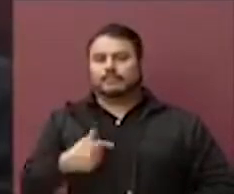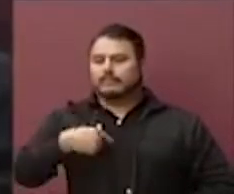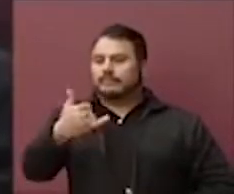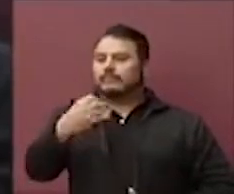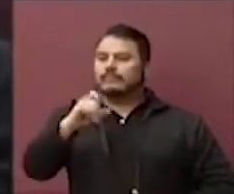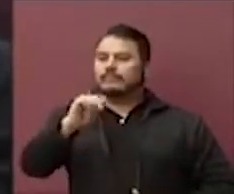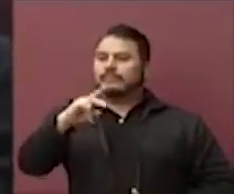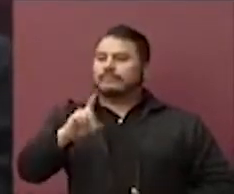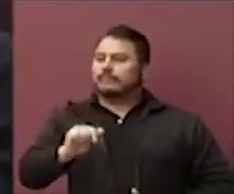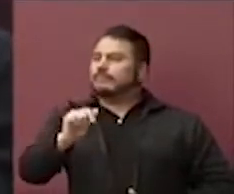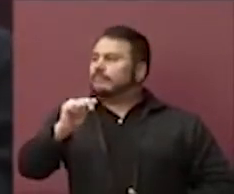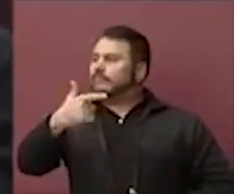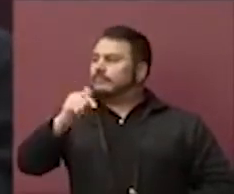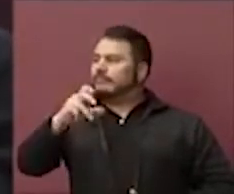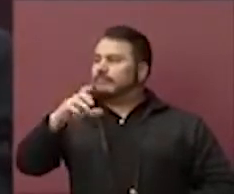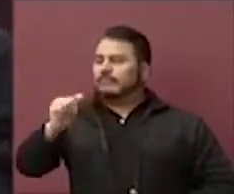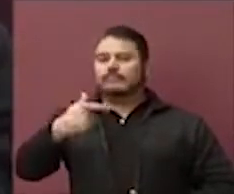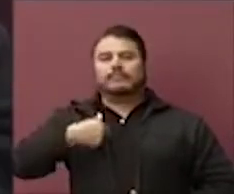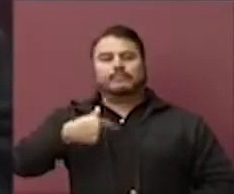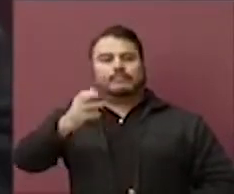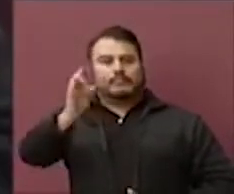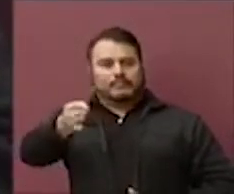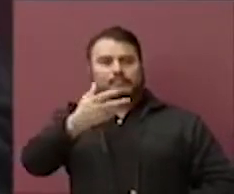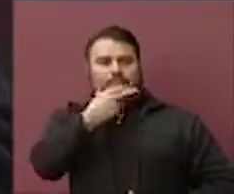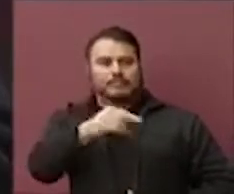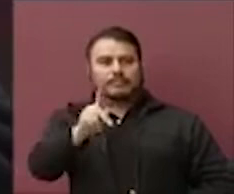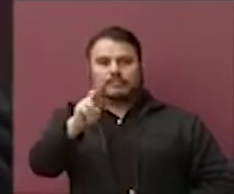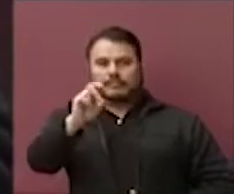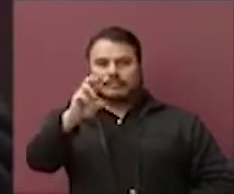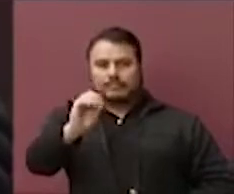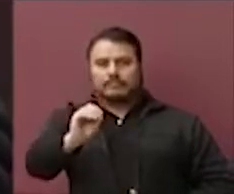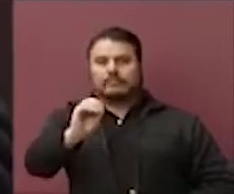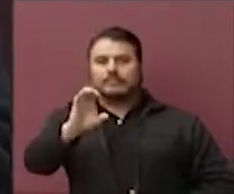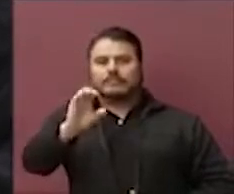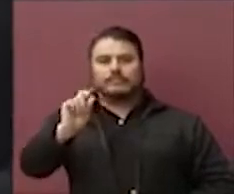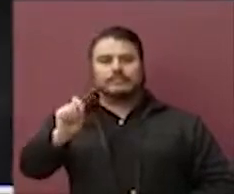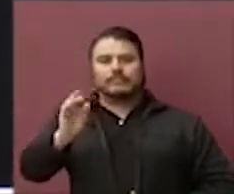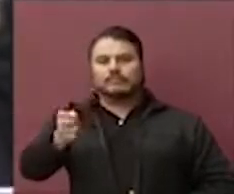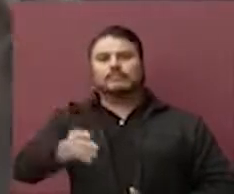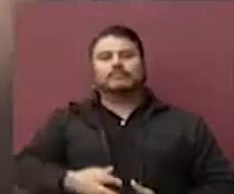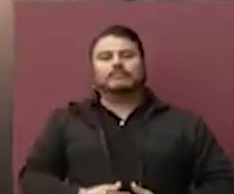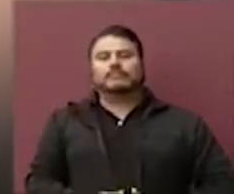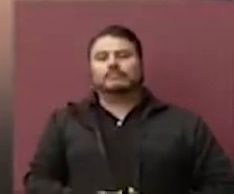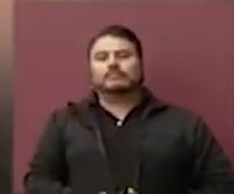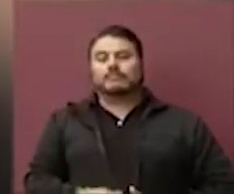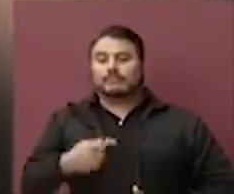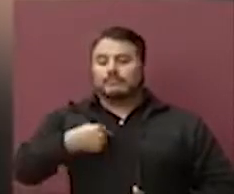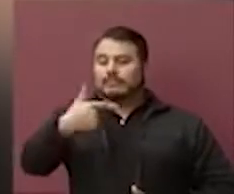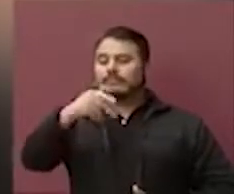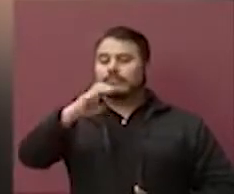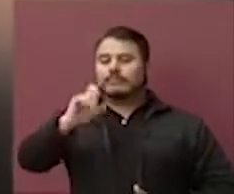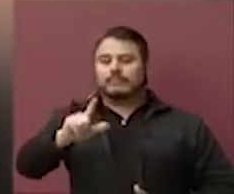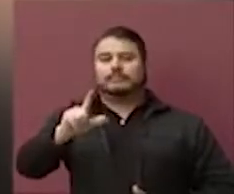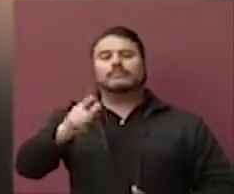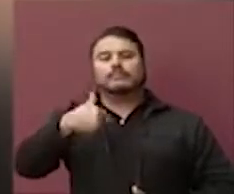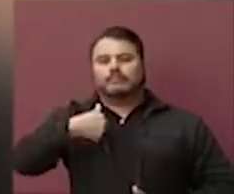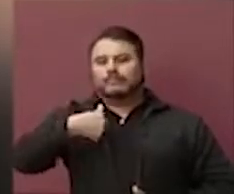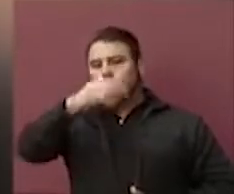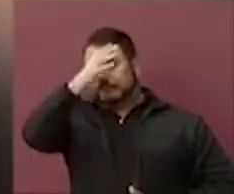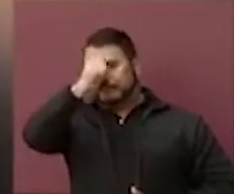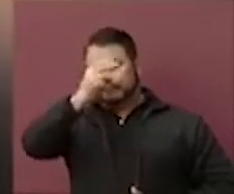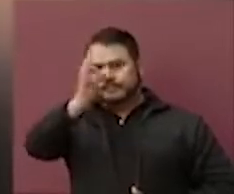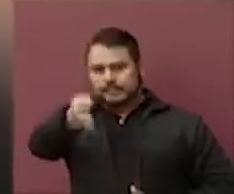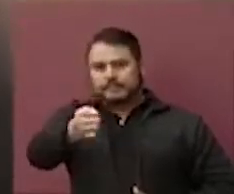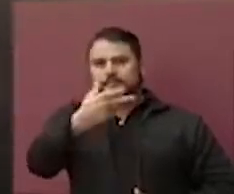Yolanda razonado. García, a favor de Pedro Cruz Camarena. Gabriel Zambrano, a favor de Pedro